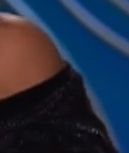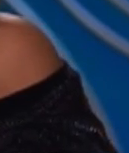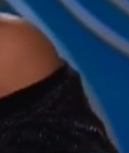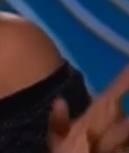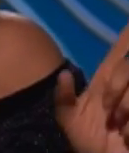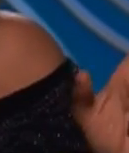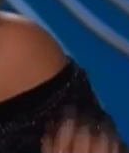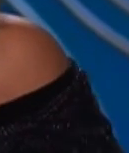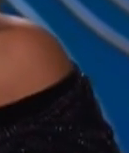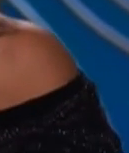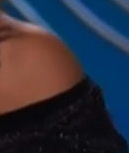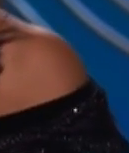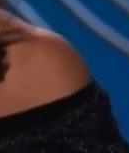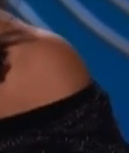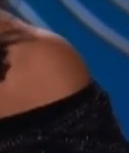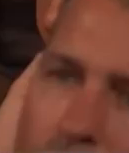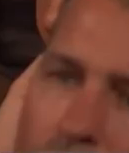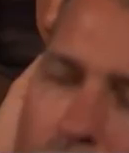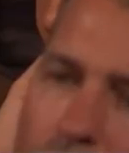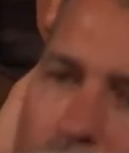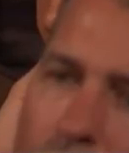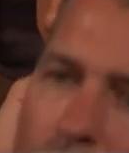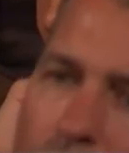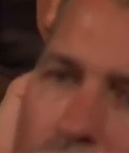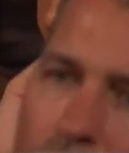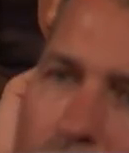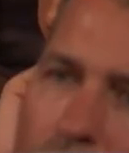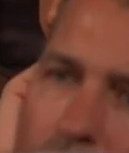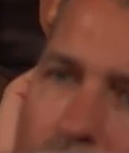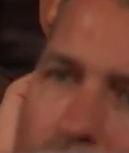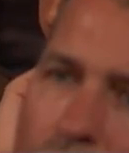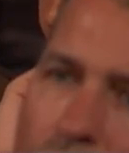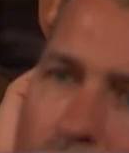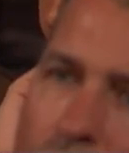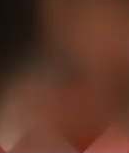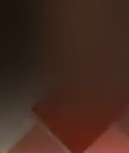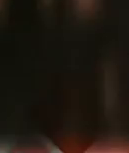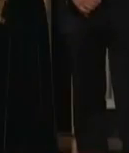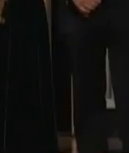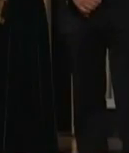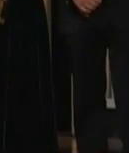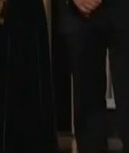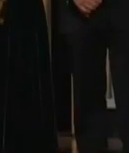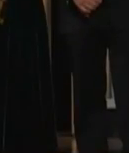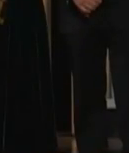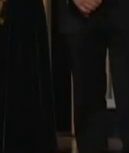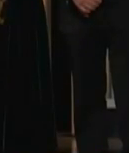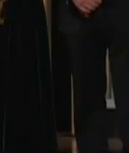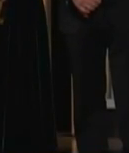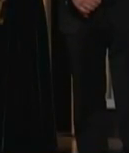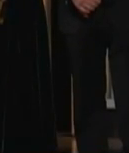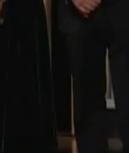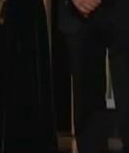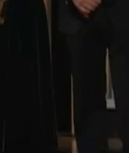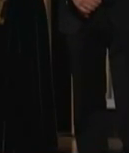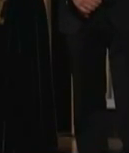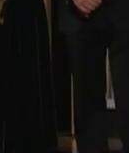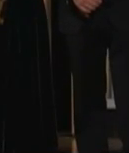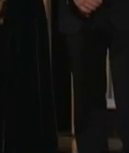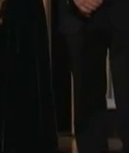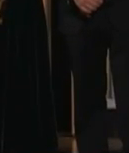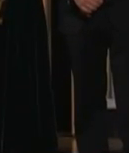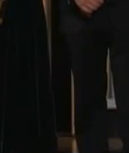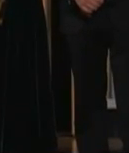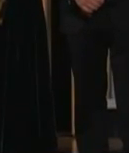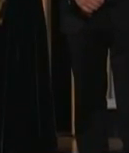to the power of those men. But their time is up. Con información de Rufino Enríquez González, México